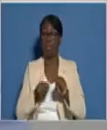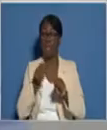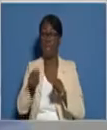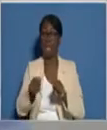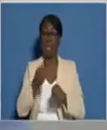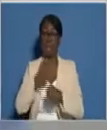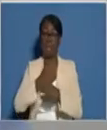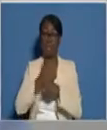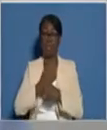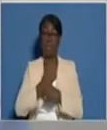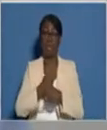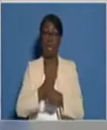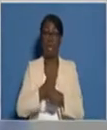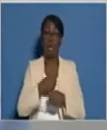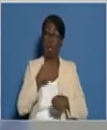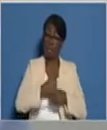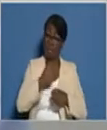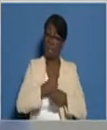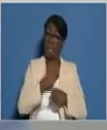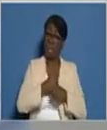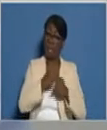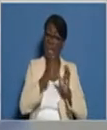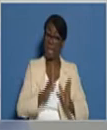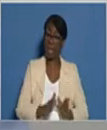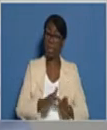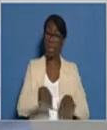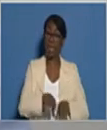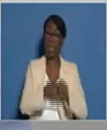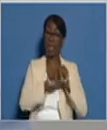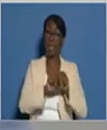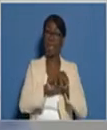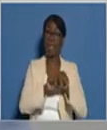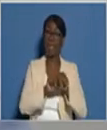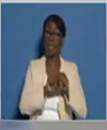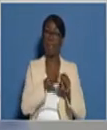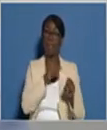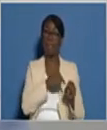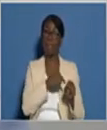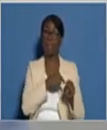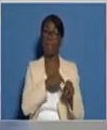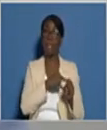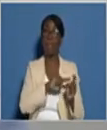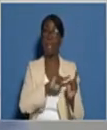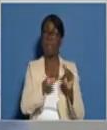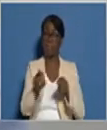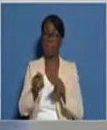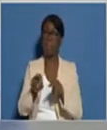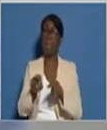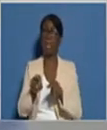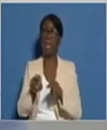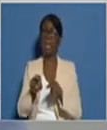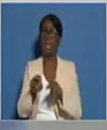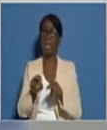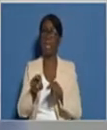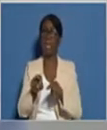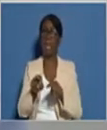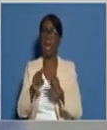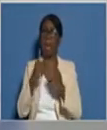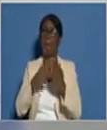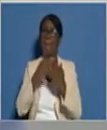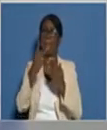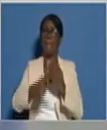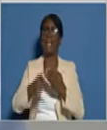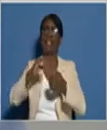Los trabajadores suspendidos, como hemos señalado, entran y van a estar registrados en el Plan